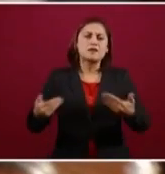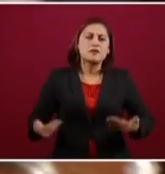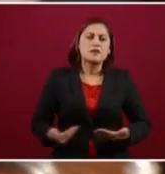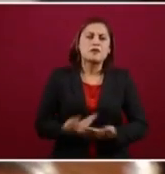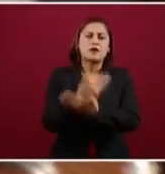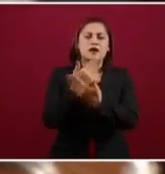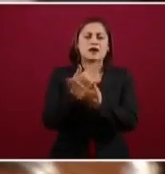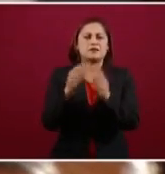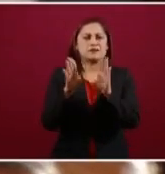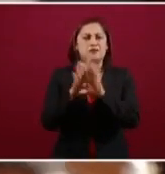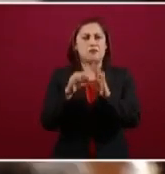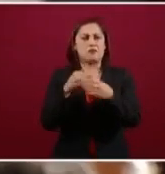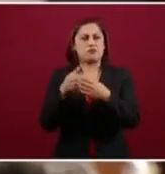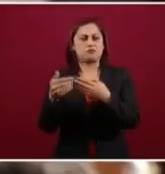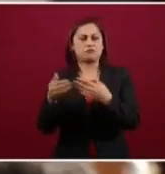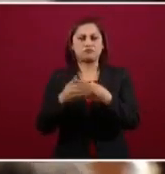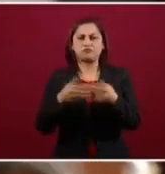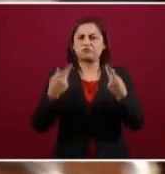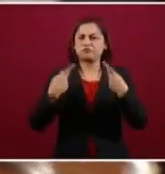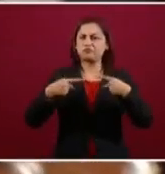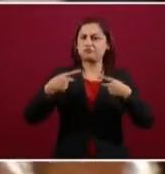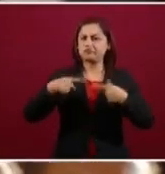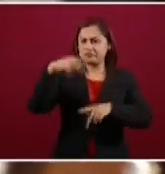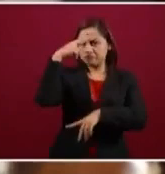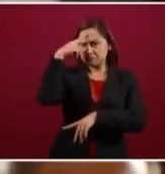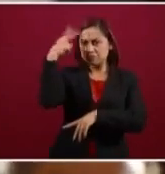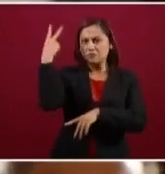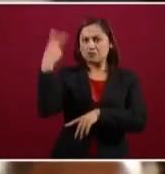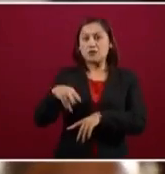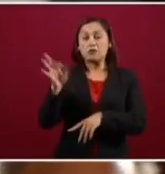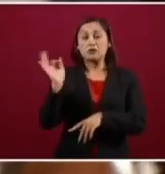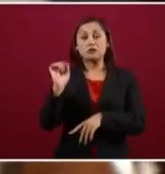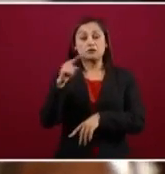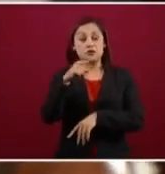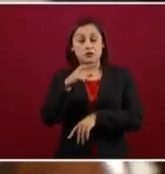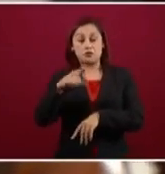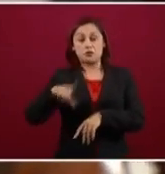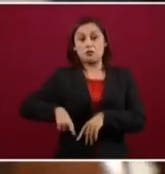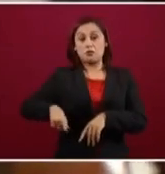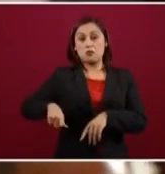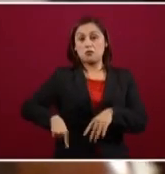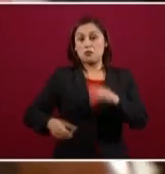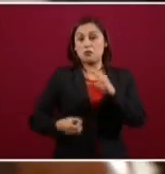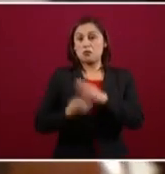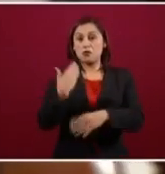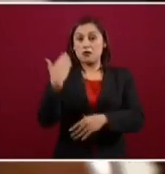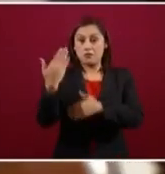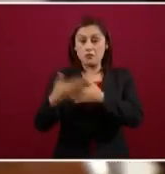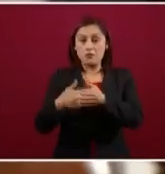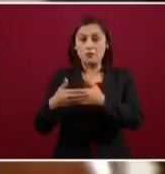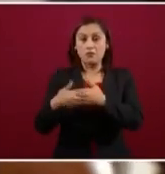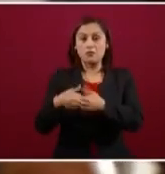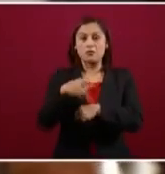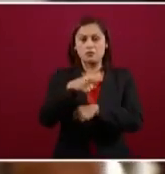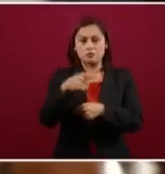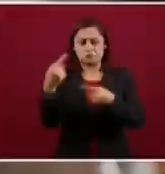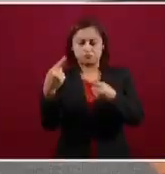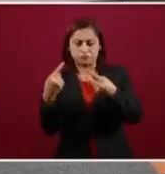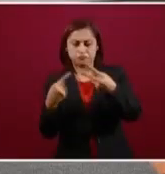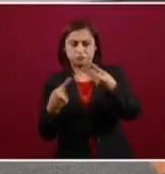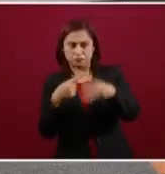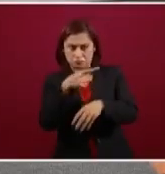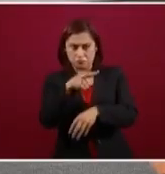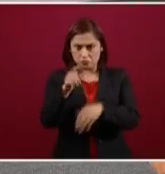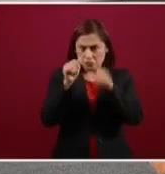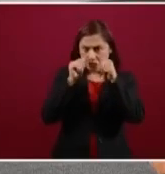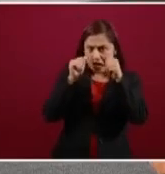mexicana, quizás para la segunda etapa de su gobierno? ¿Estaría dentro de estas prioridades como las que usted acaba de mencionar?